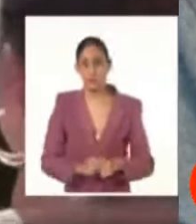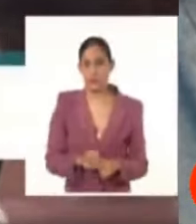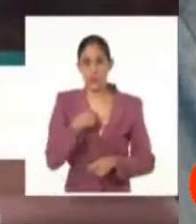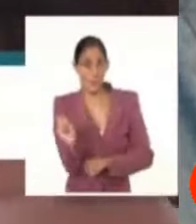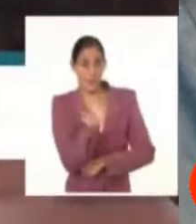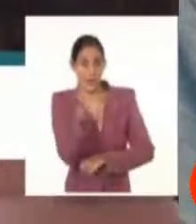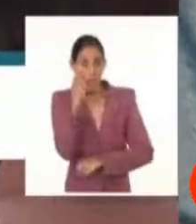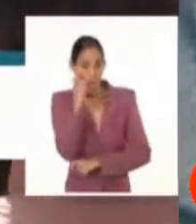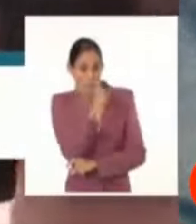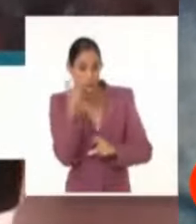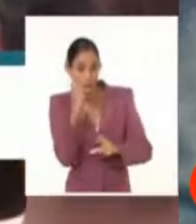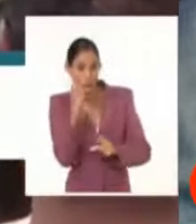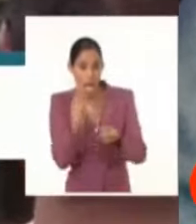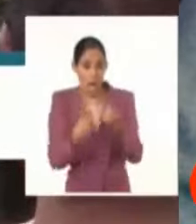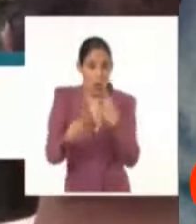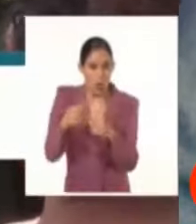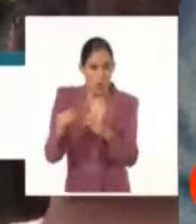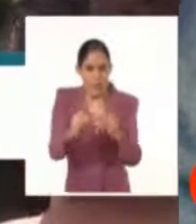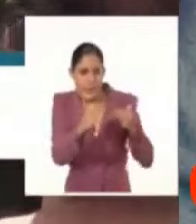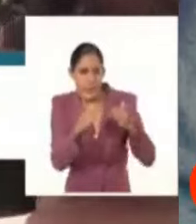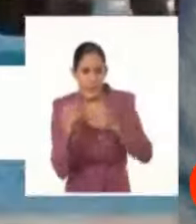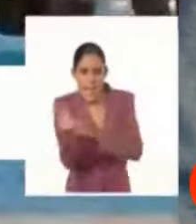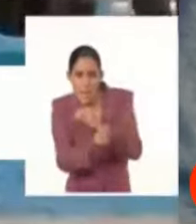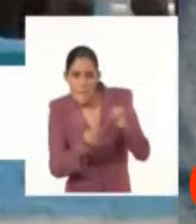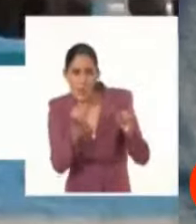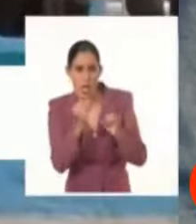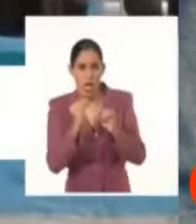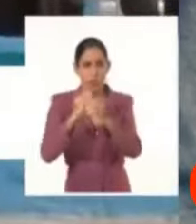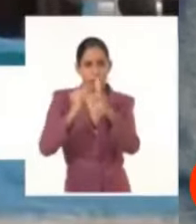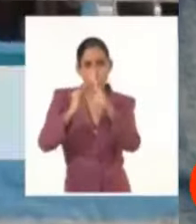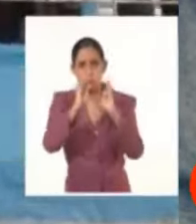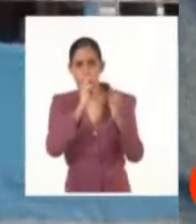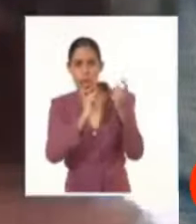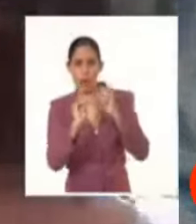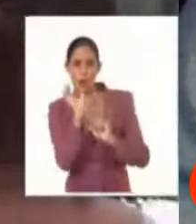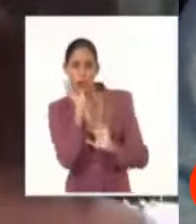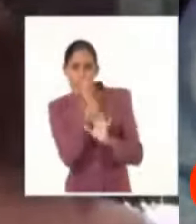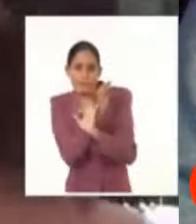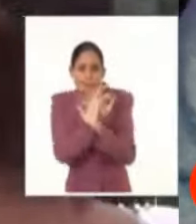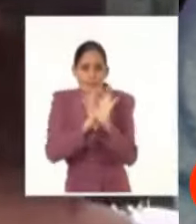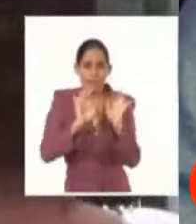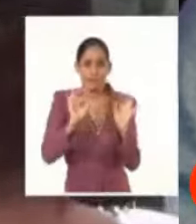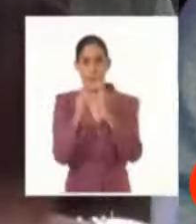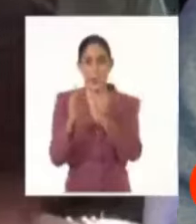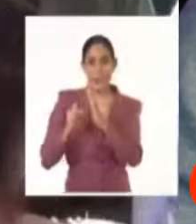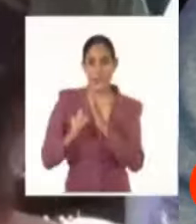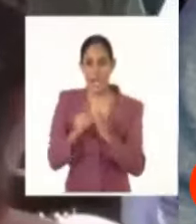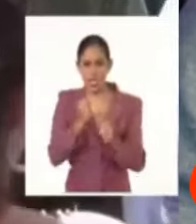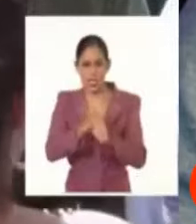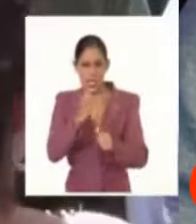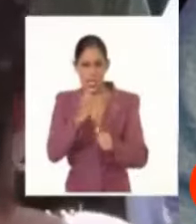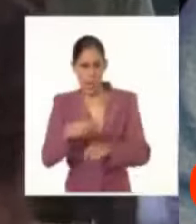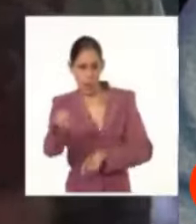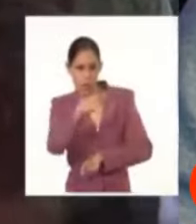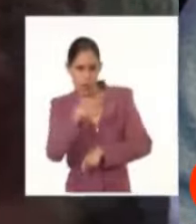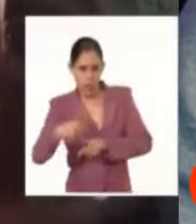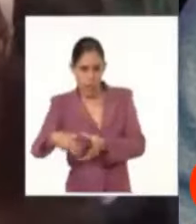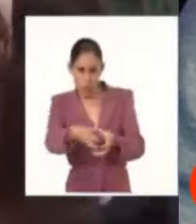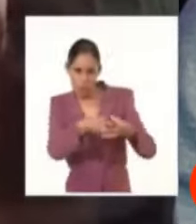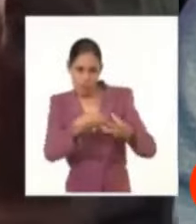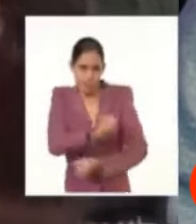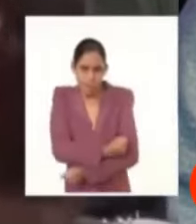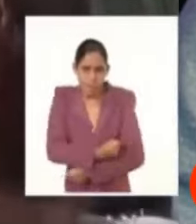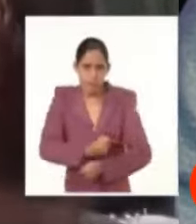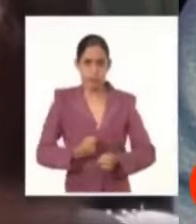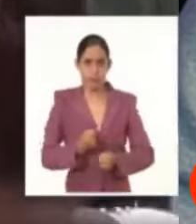distinto. Todavía nos quedan cosas por hacer, pero han mejorado muchas cosas. Y tiene que ver mucho también con lo que ustedes han trabajado, con lo que ustedes